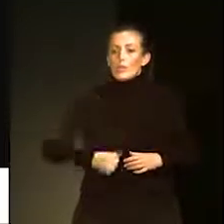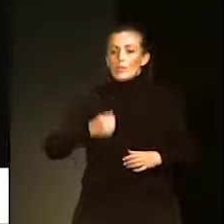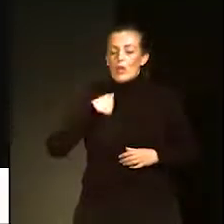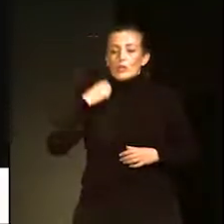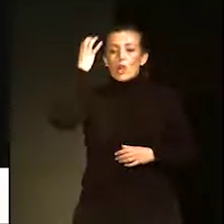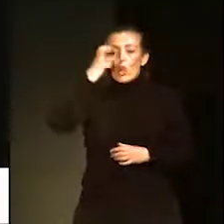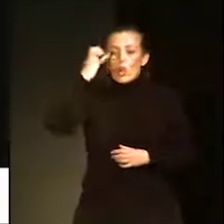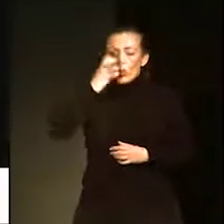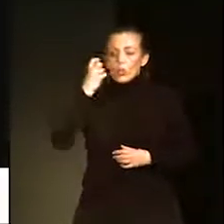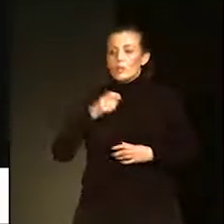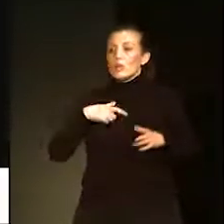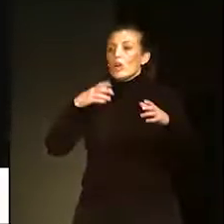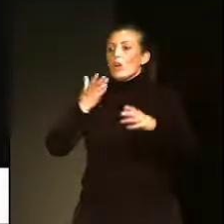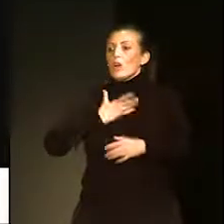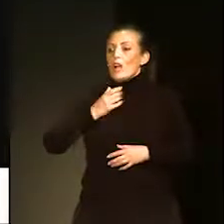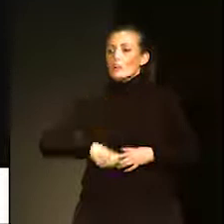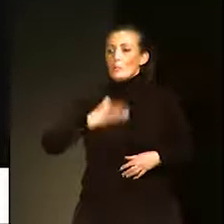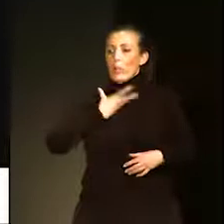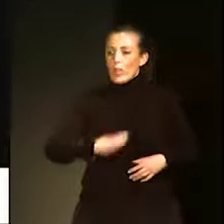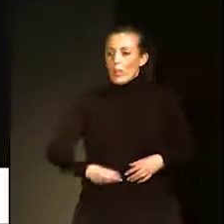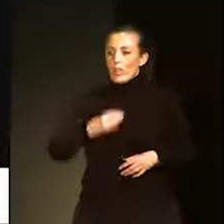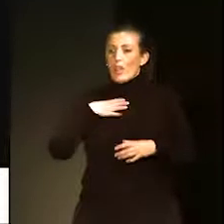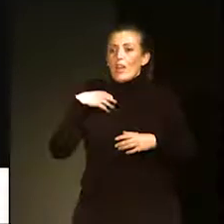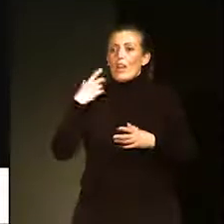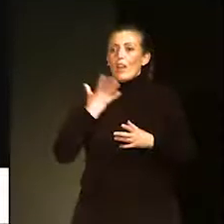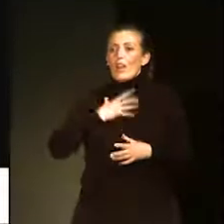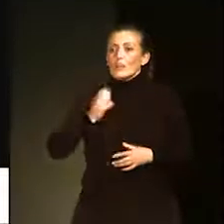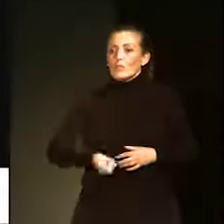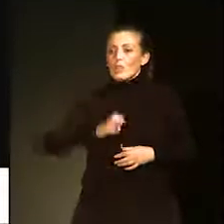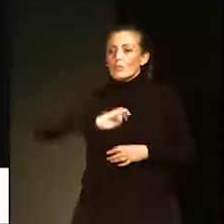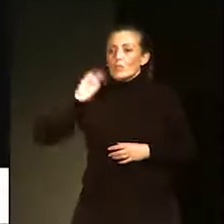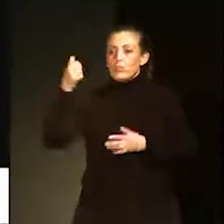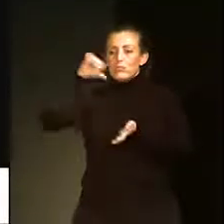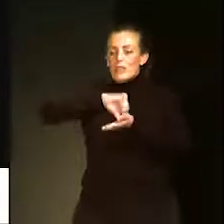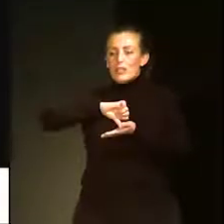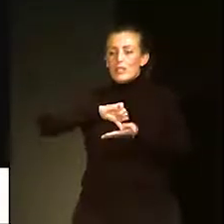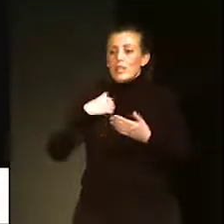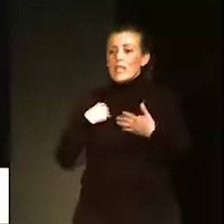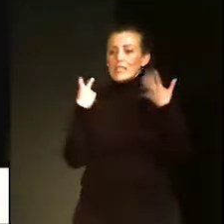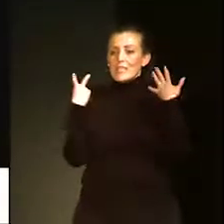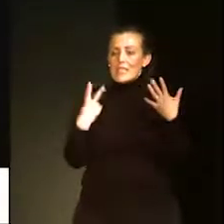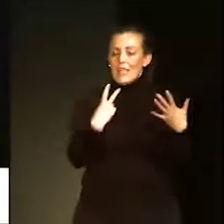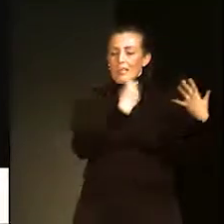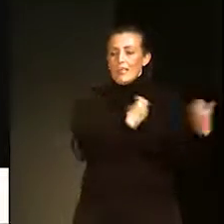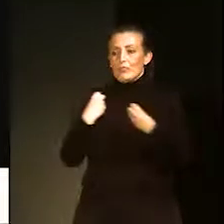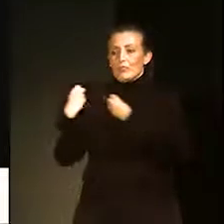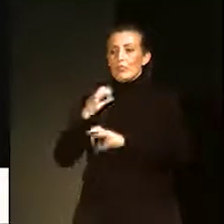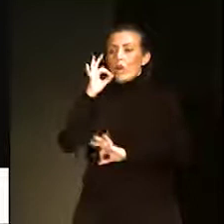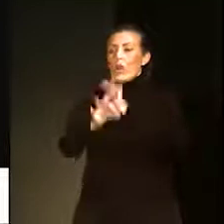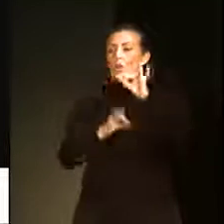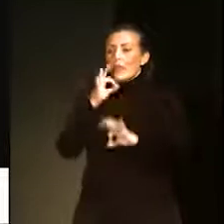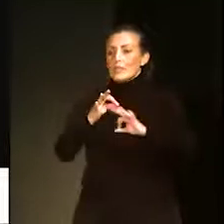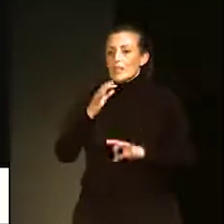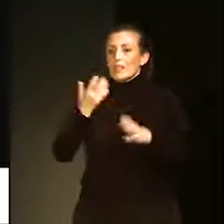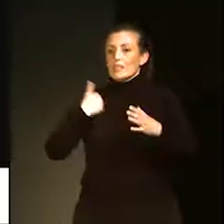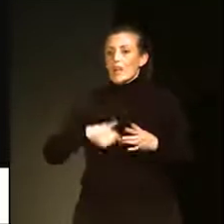de A Coruña, el Ayuntamiento de Murcia y el British Council. Somos 7 instituciones organizadoras a las